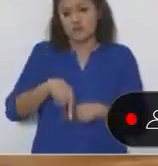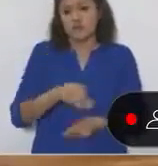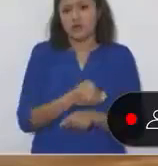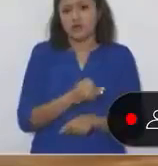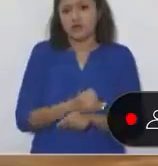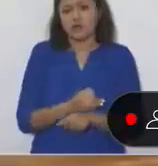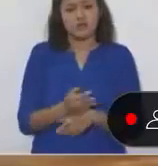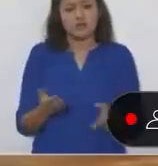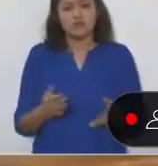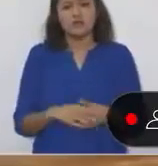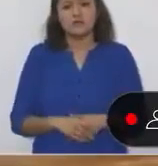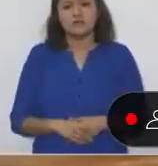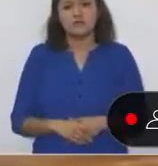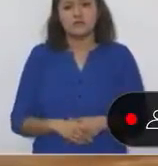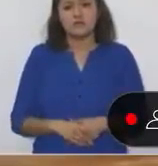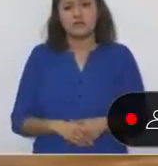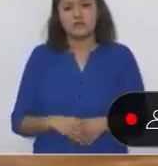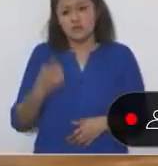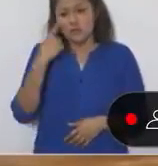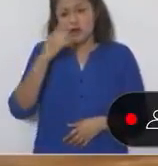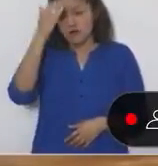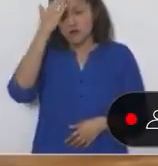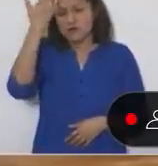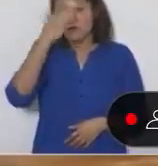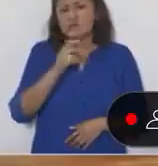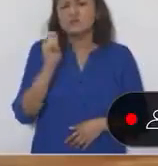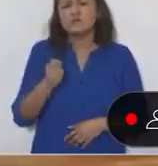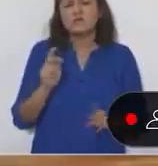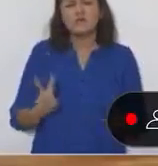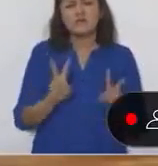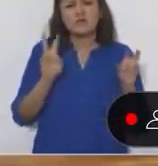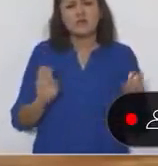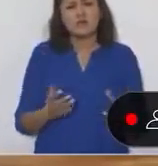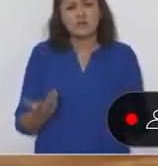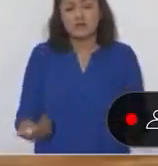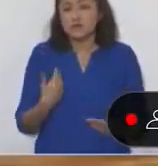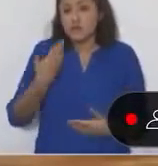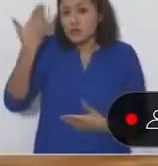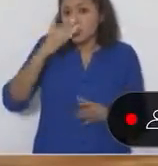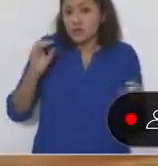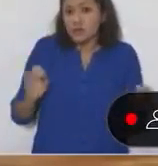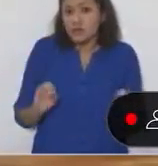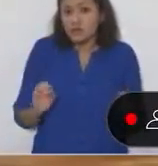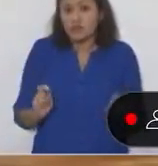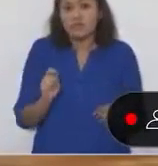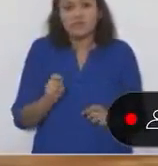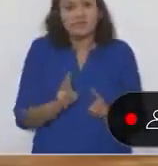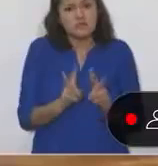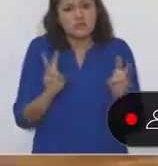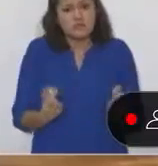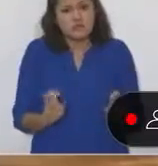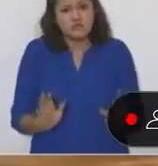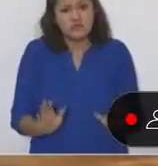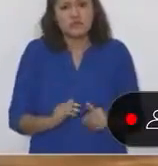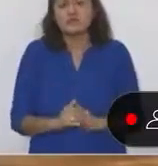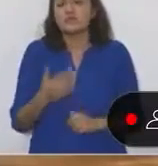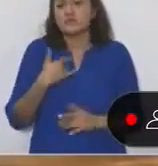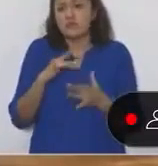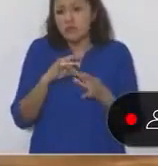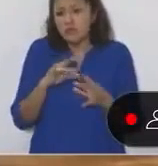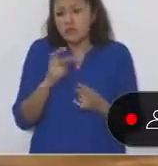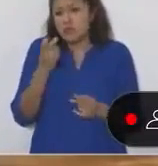verme que vengan a ver para que conozca Yo del tema no conozco del tema no tengo